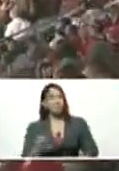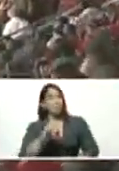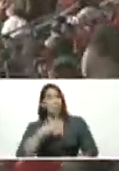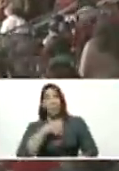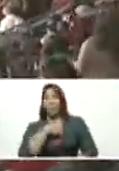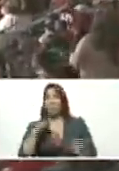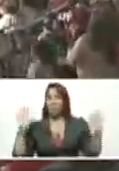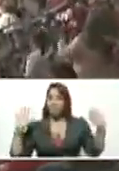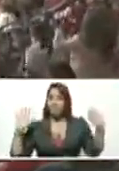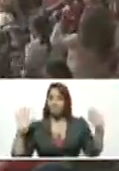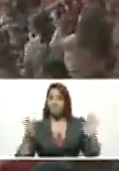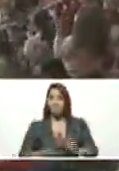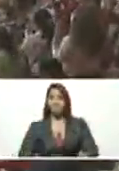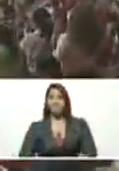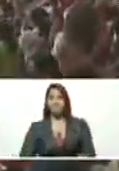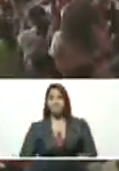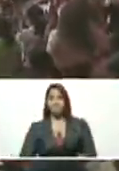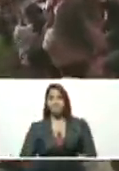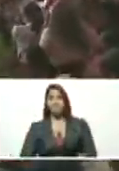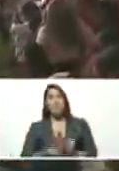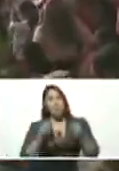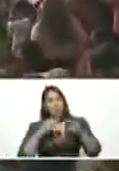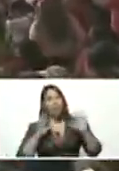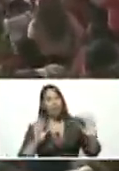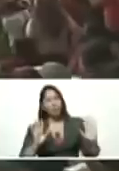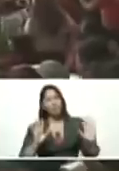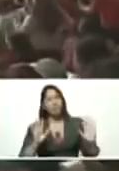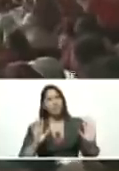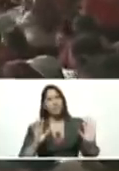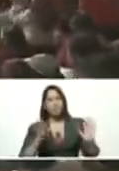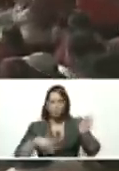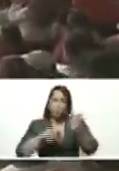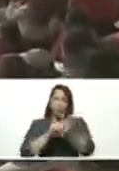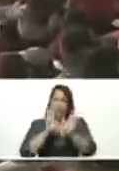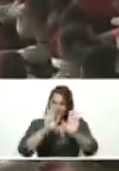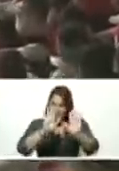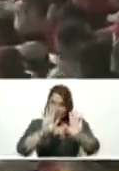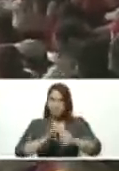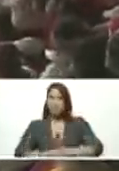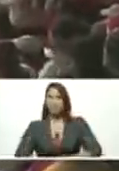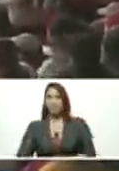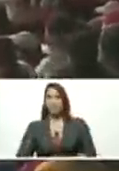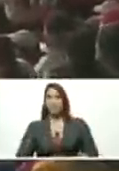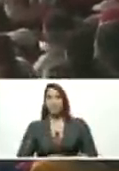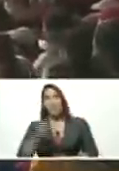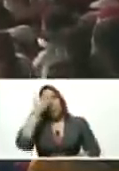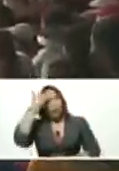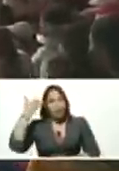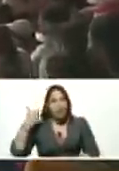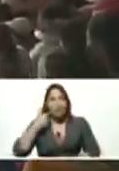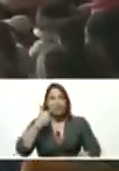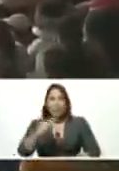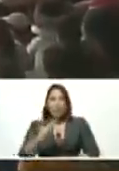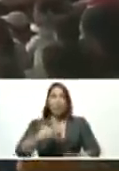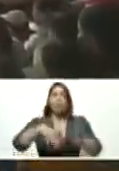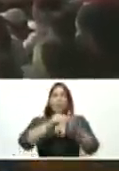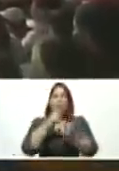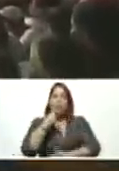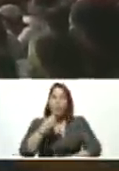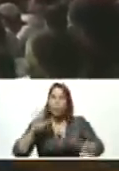puede luego bueno bueno bueno olvídense de lo que dije vuelvo